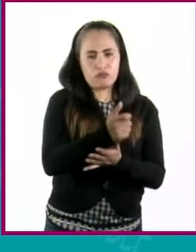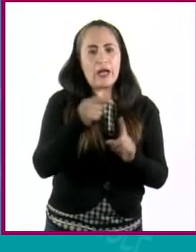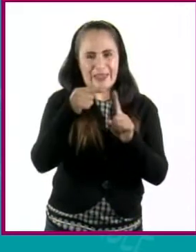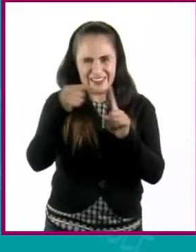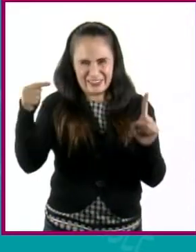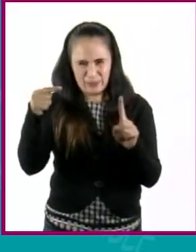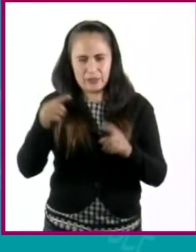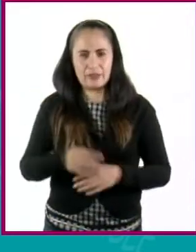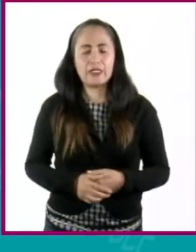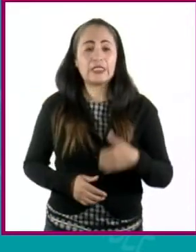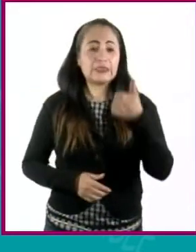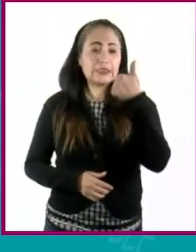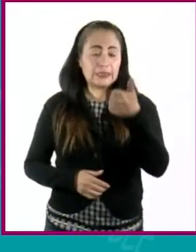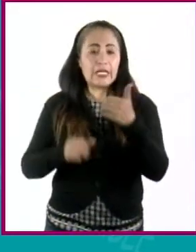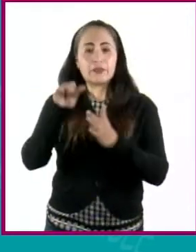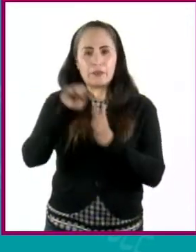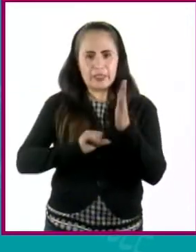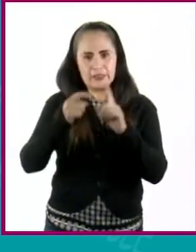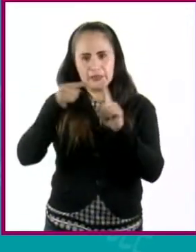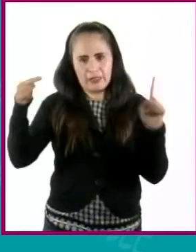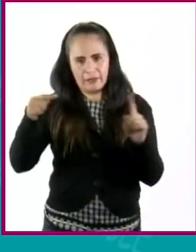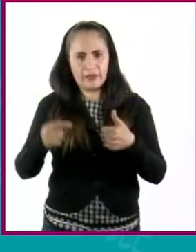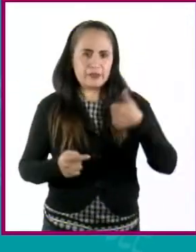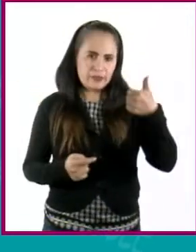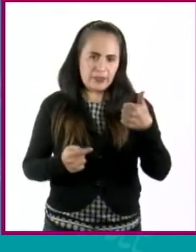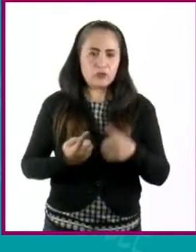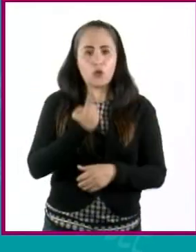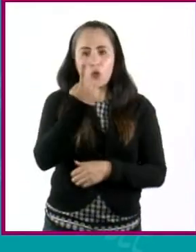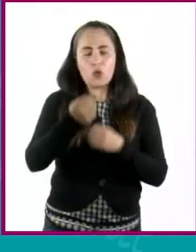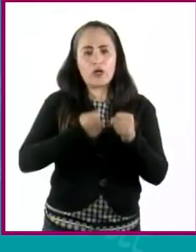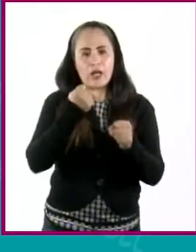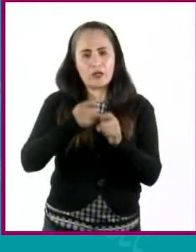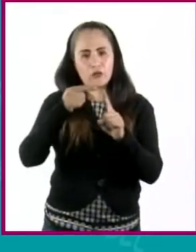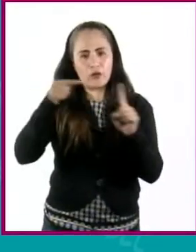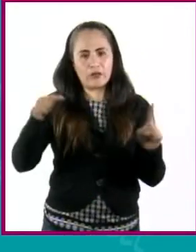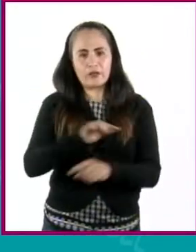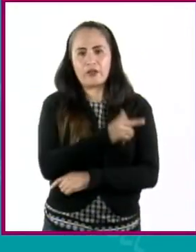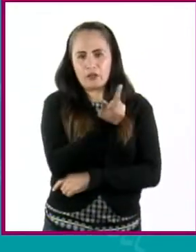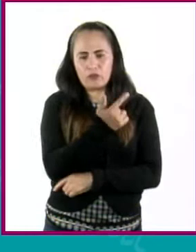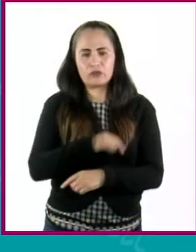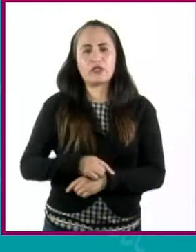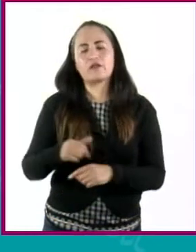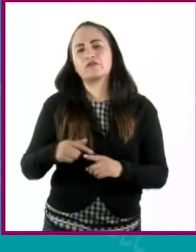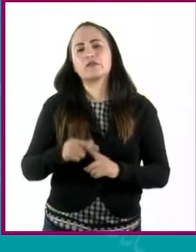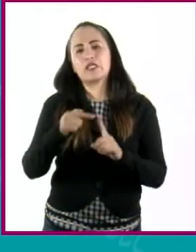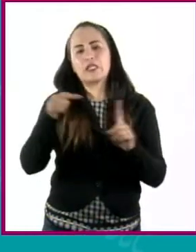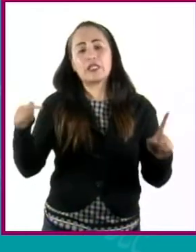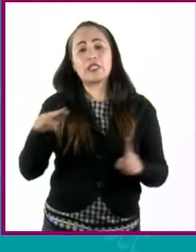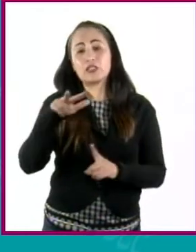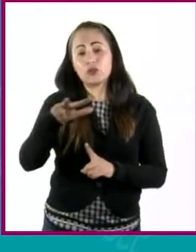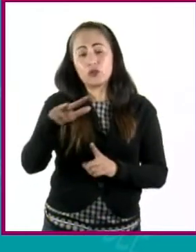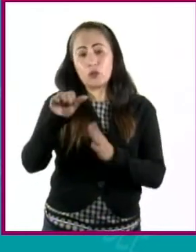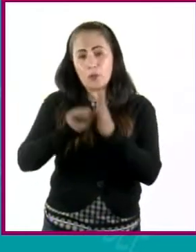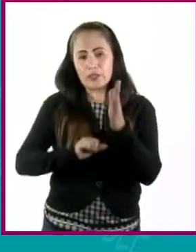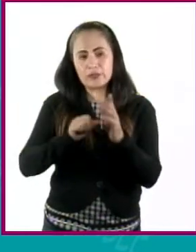Para 6 meses dividimos entre 6. Para 1 año entre 12 y para 18 meses entre 18.